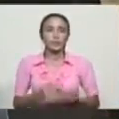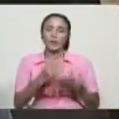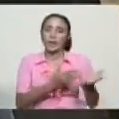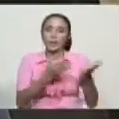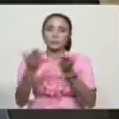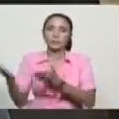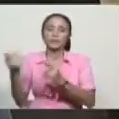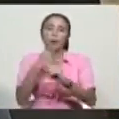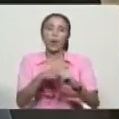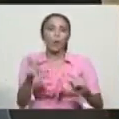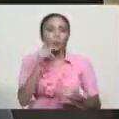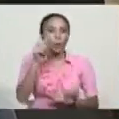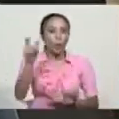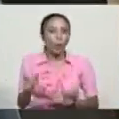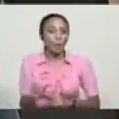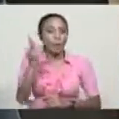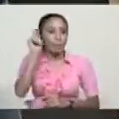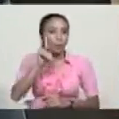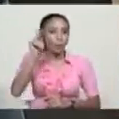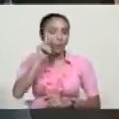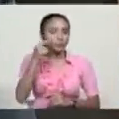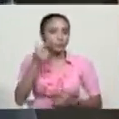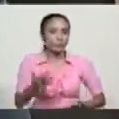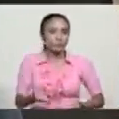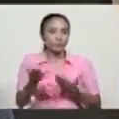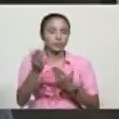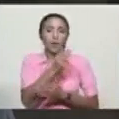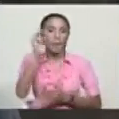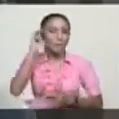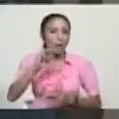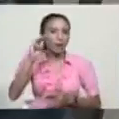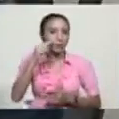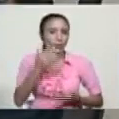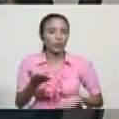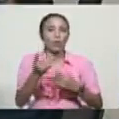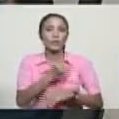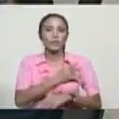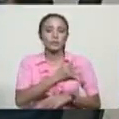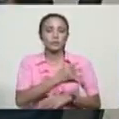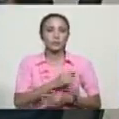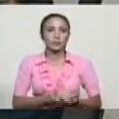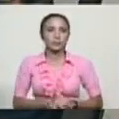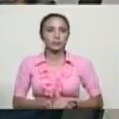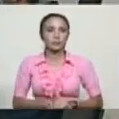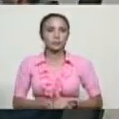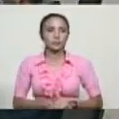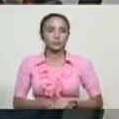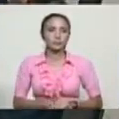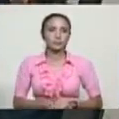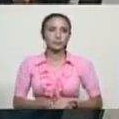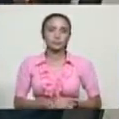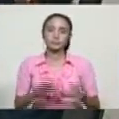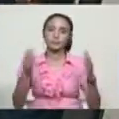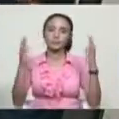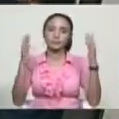palabra al profesor, doctor y maestro Enrique Dussel.